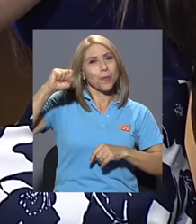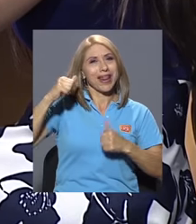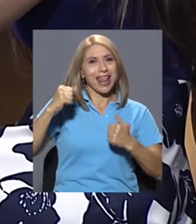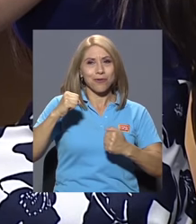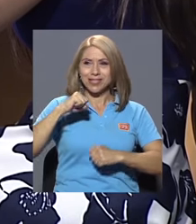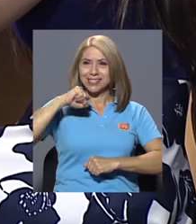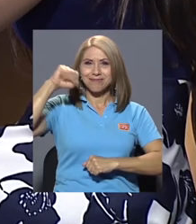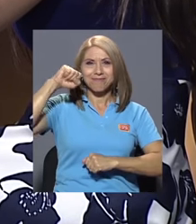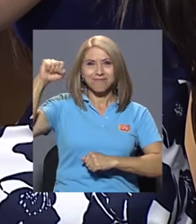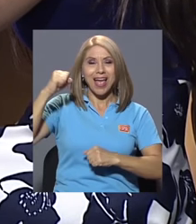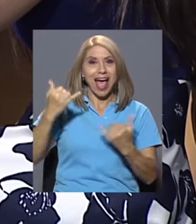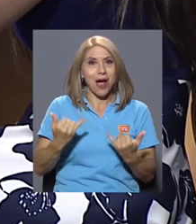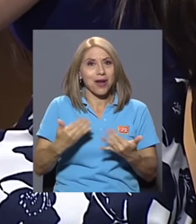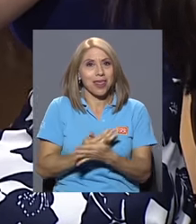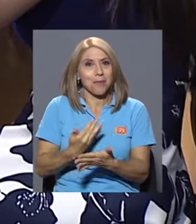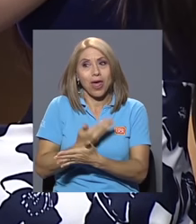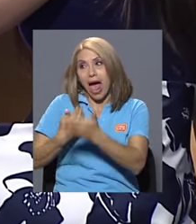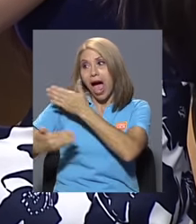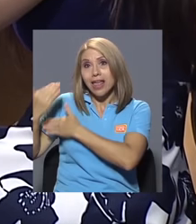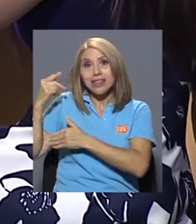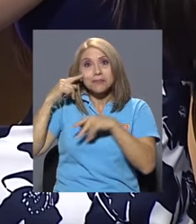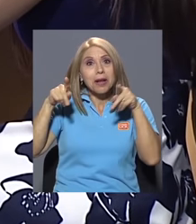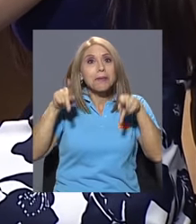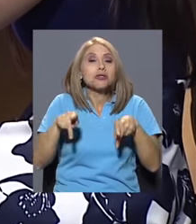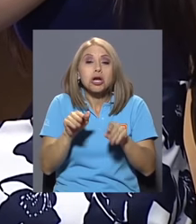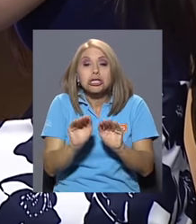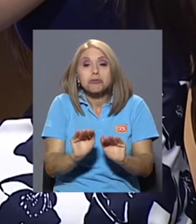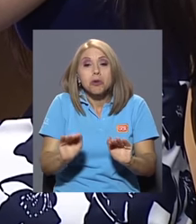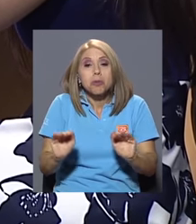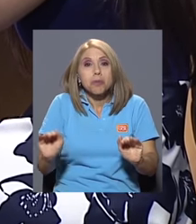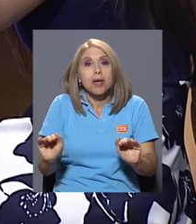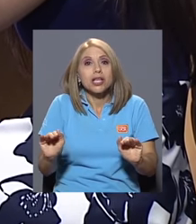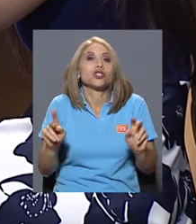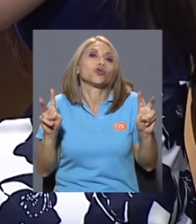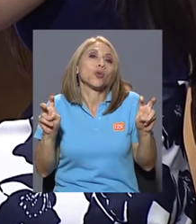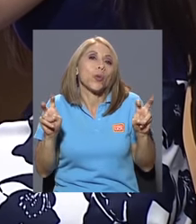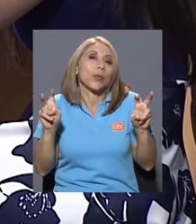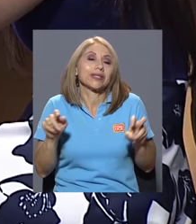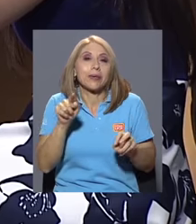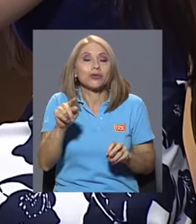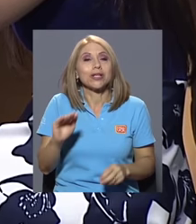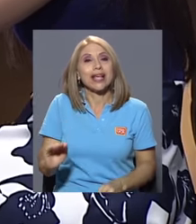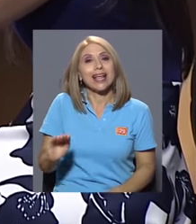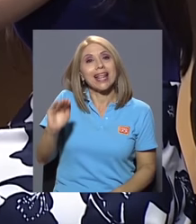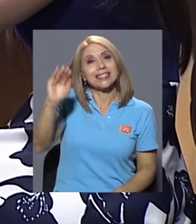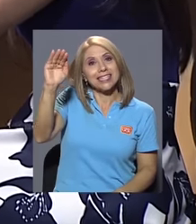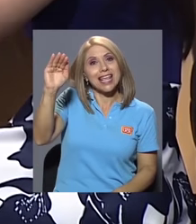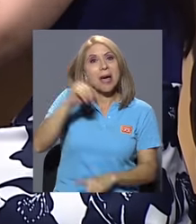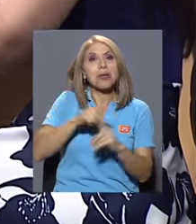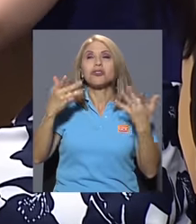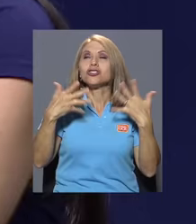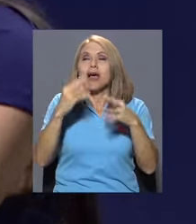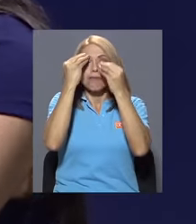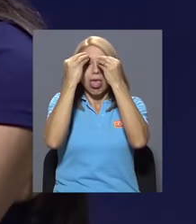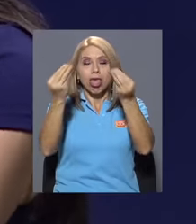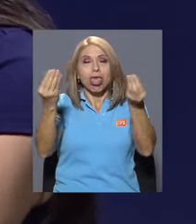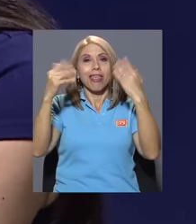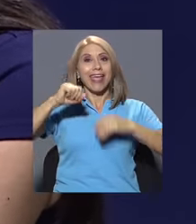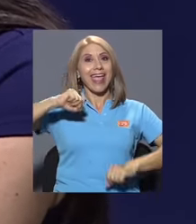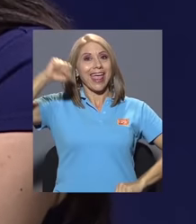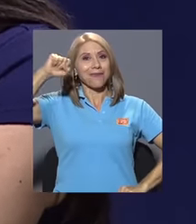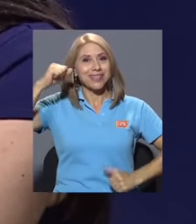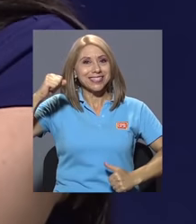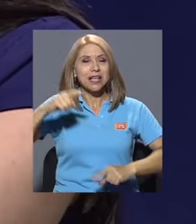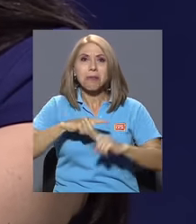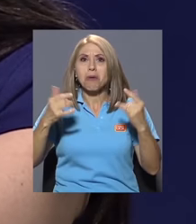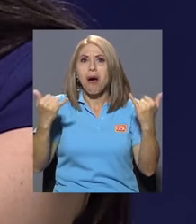eran para un público infantil. Se suponía que crecías y los superhéroes quedaban atrás. Y ahora no,